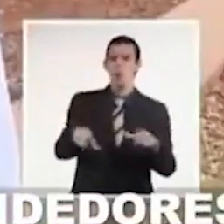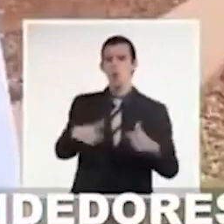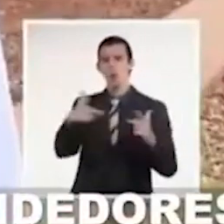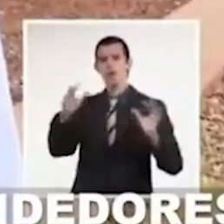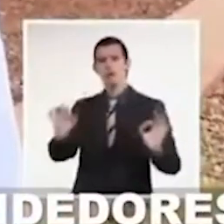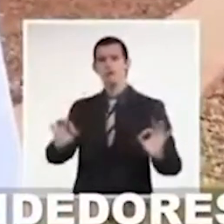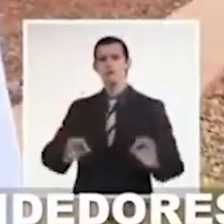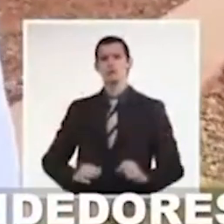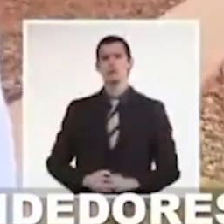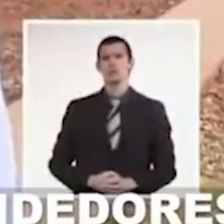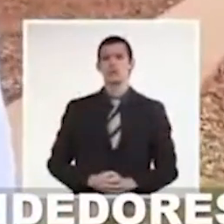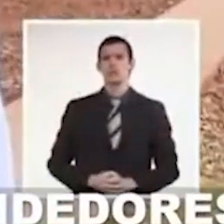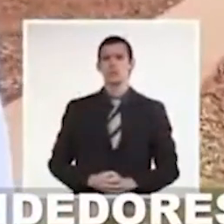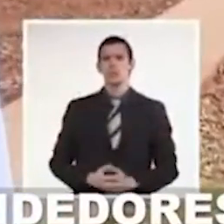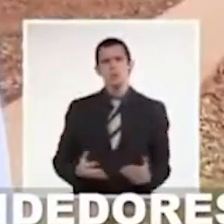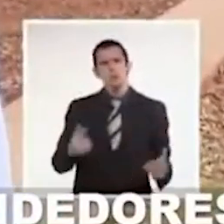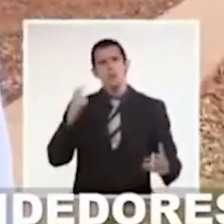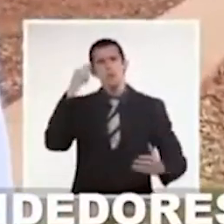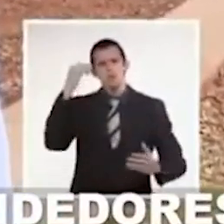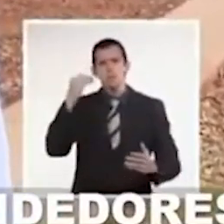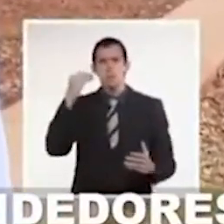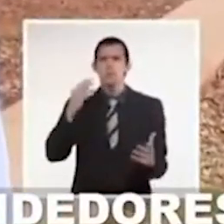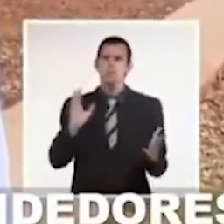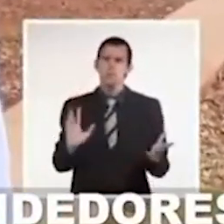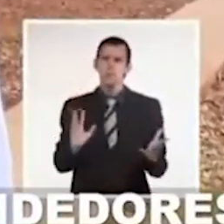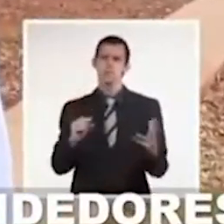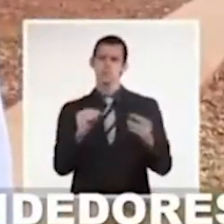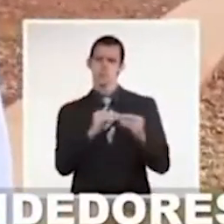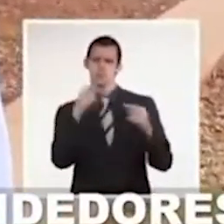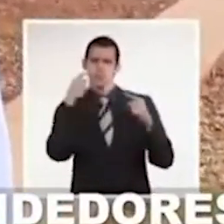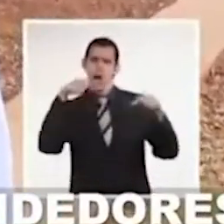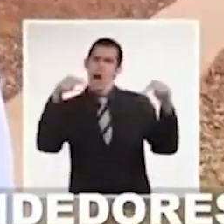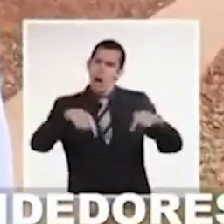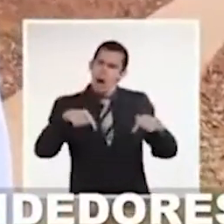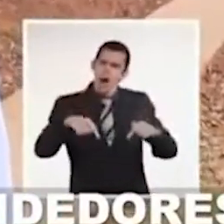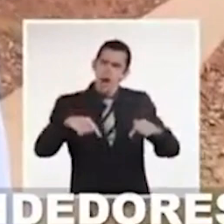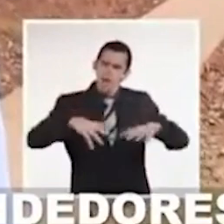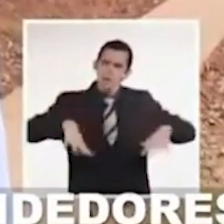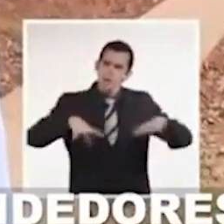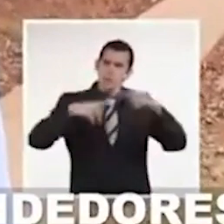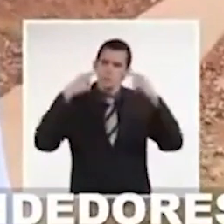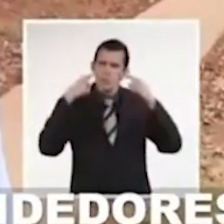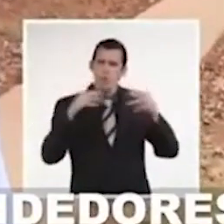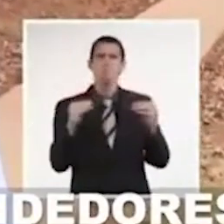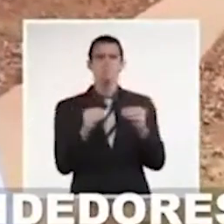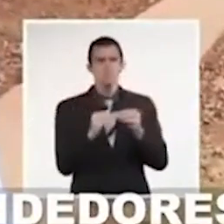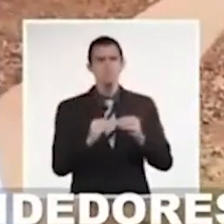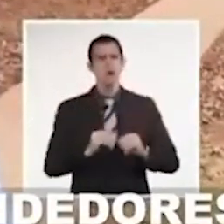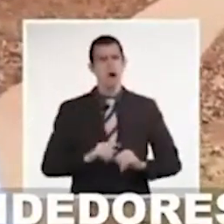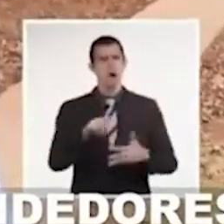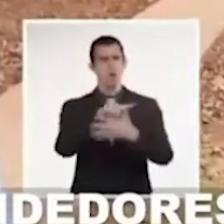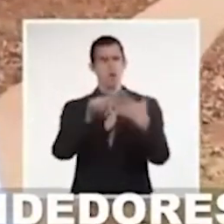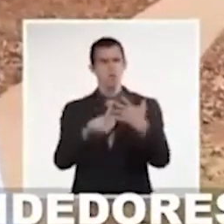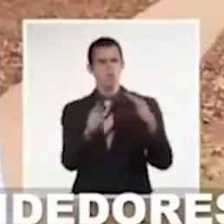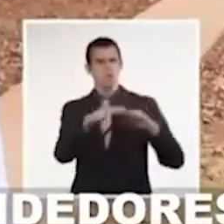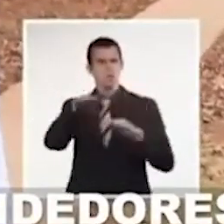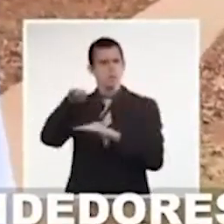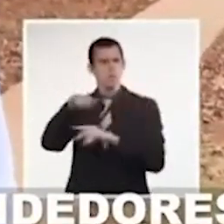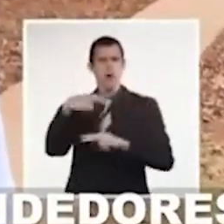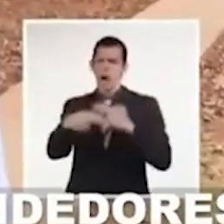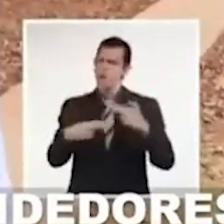país. A mí me parece bastante oportuno y bastante justo las medidas que se está tomando por parte del Consejo de Ministros, porque bueno, esto es algo que